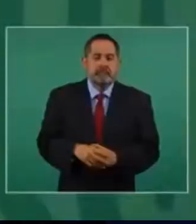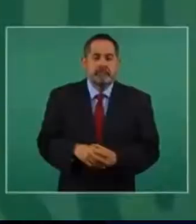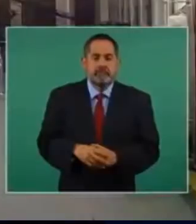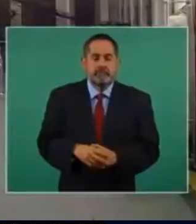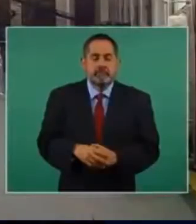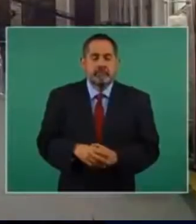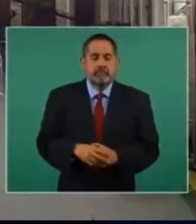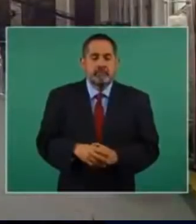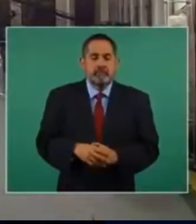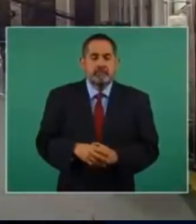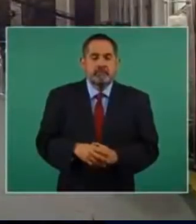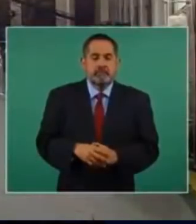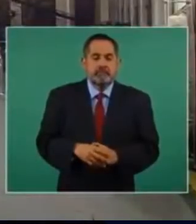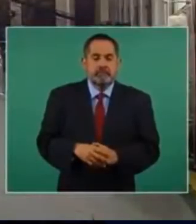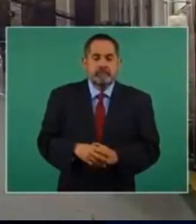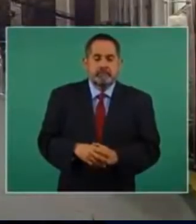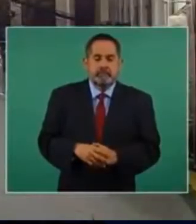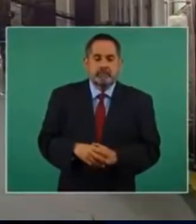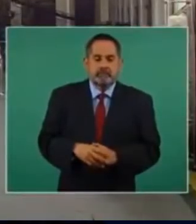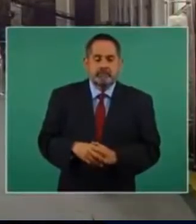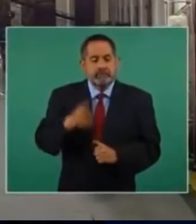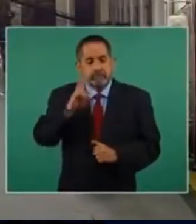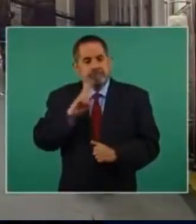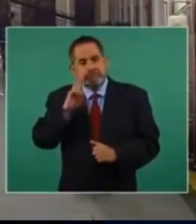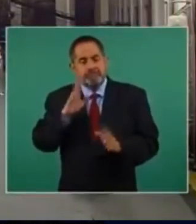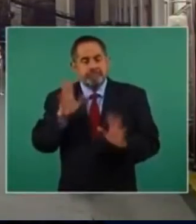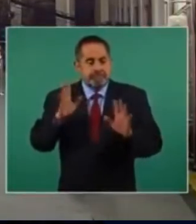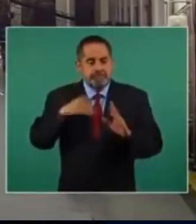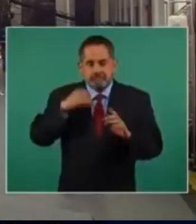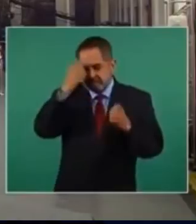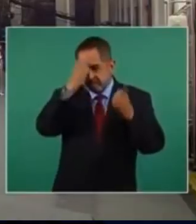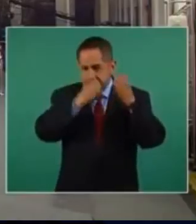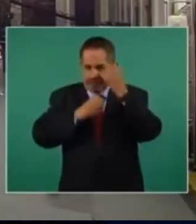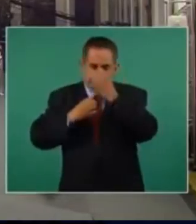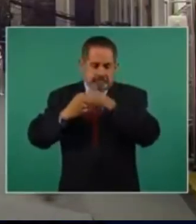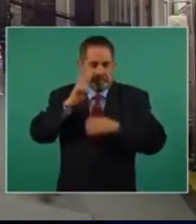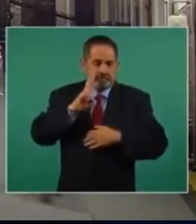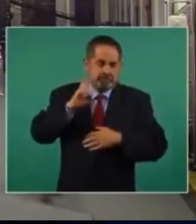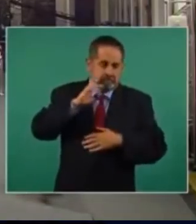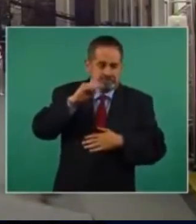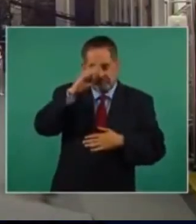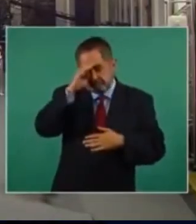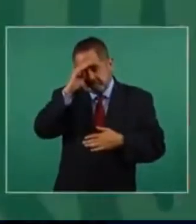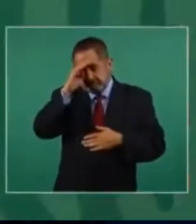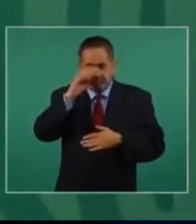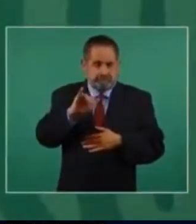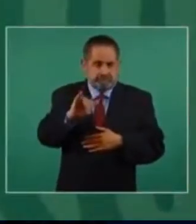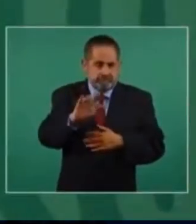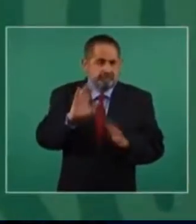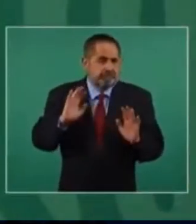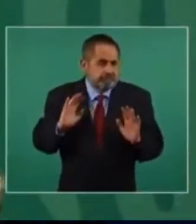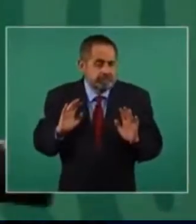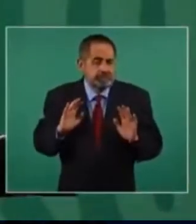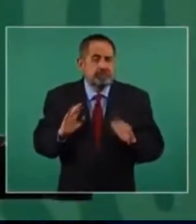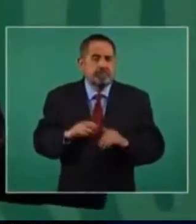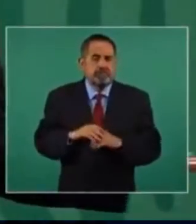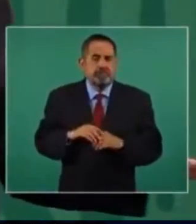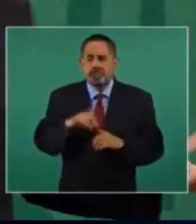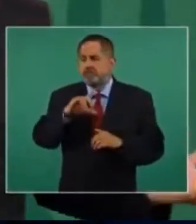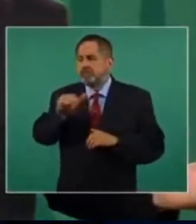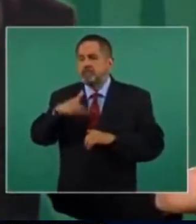mal voy a ver voy a analizarlo sí y éste y